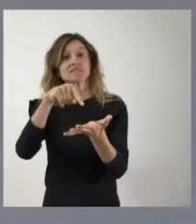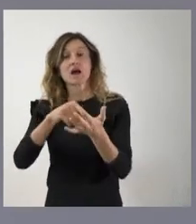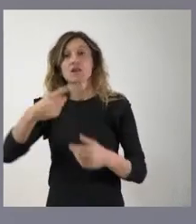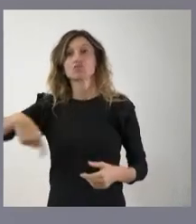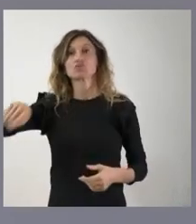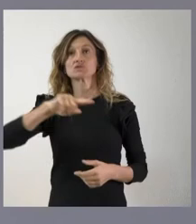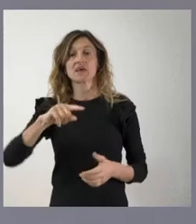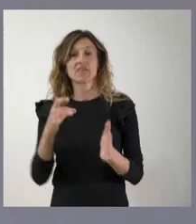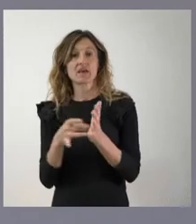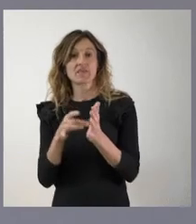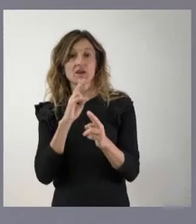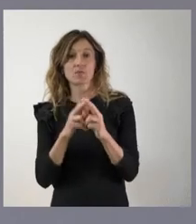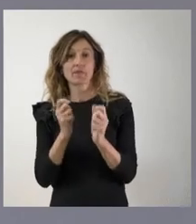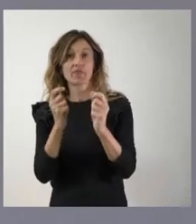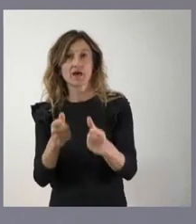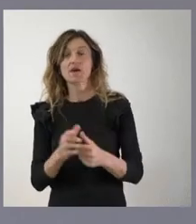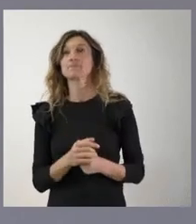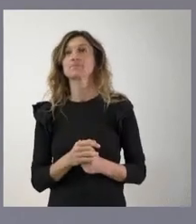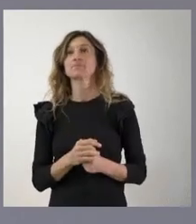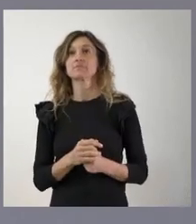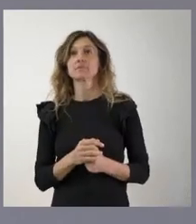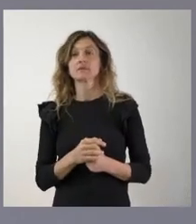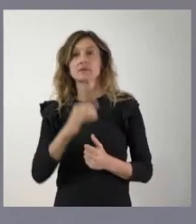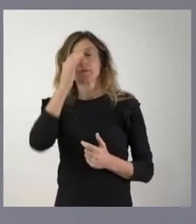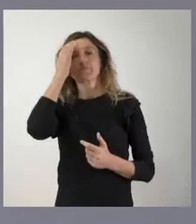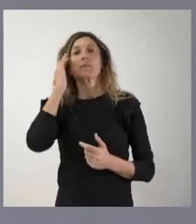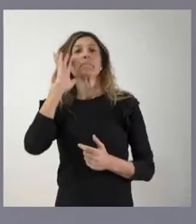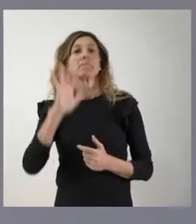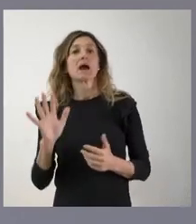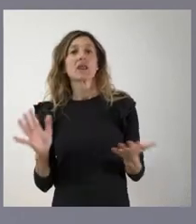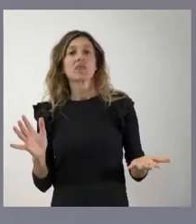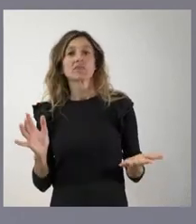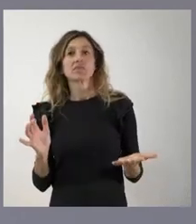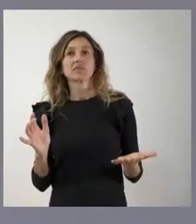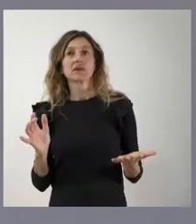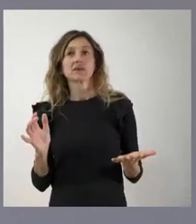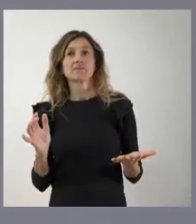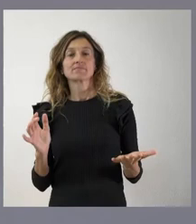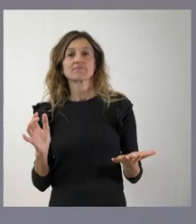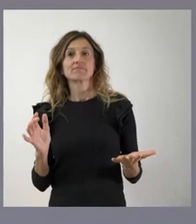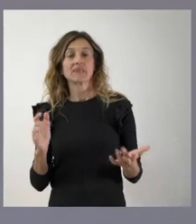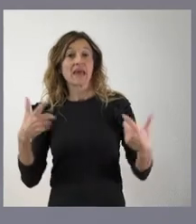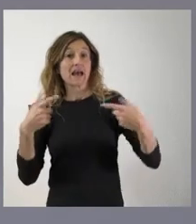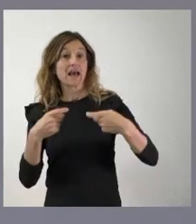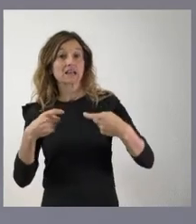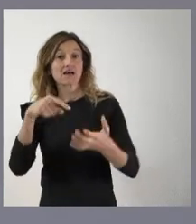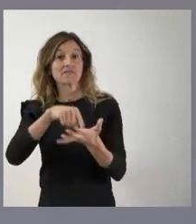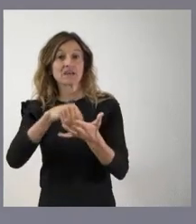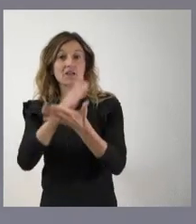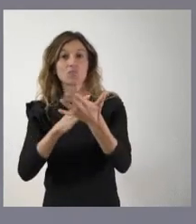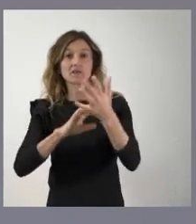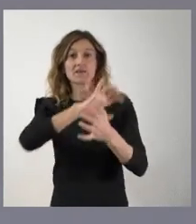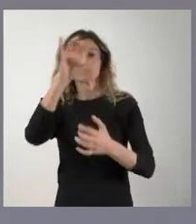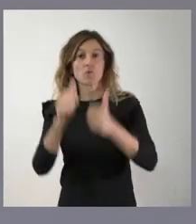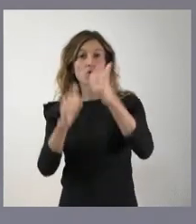han calificado ese término como que parece que la pregunta es la Gráfica escala que han entrado varias comunidades autónomas